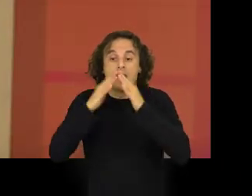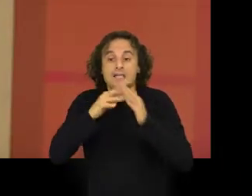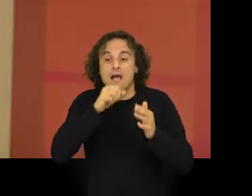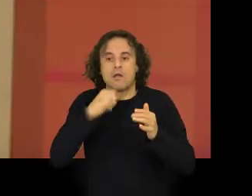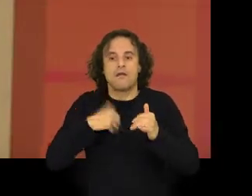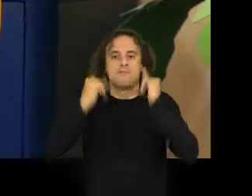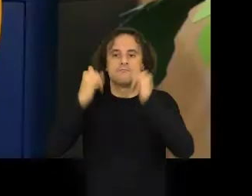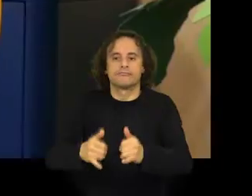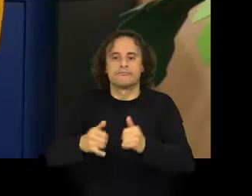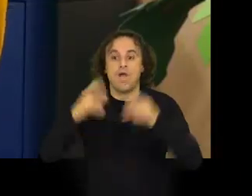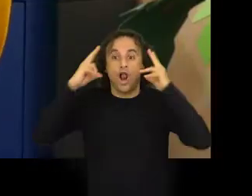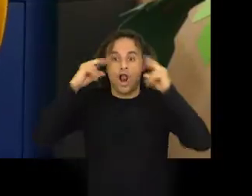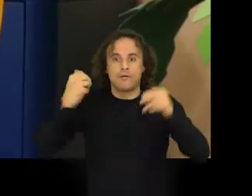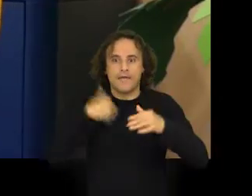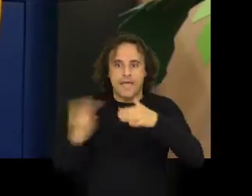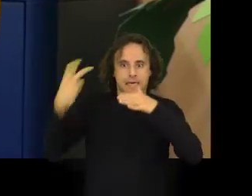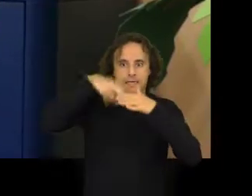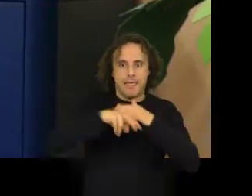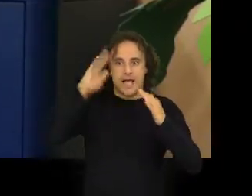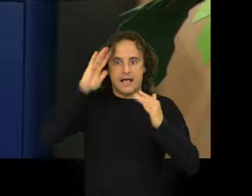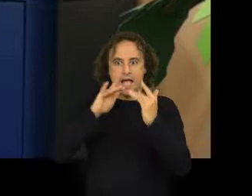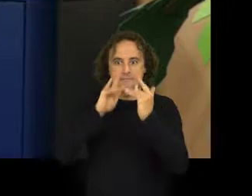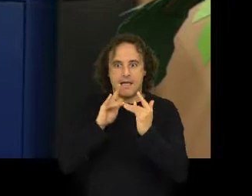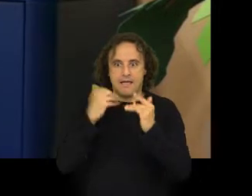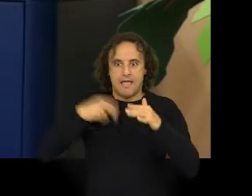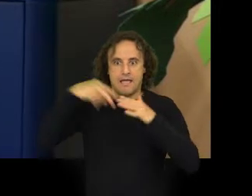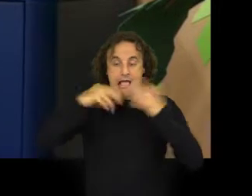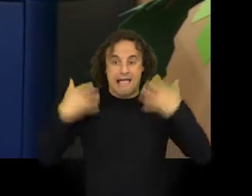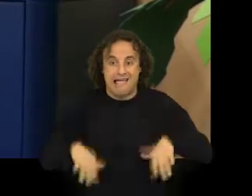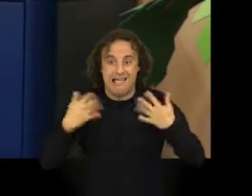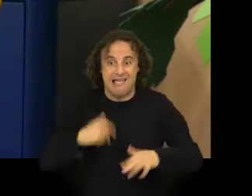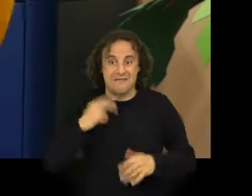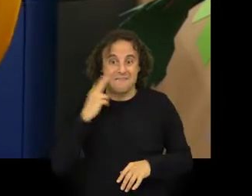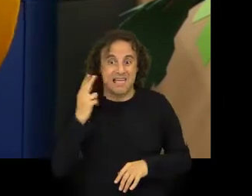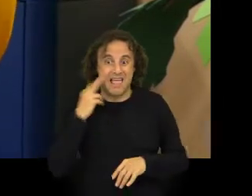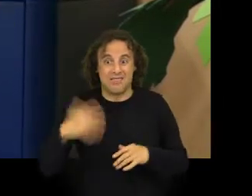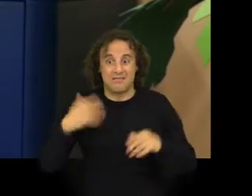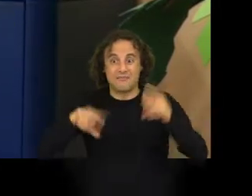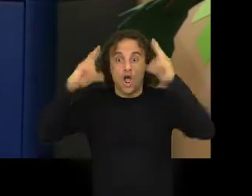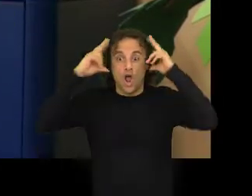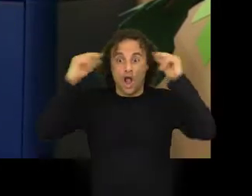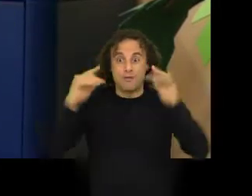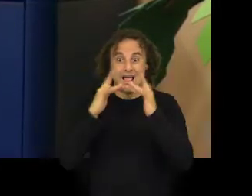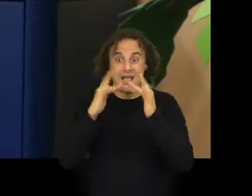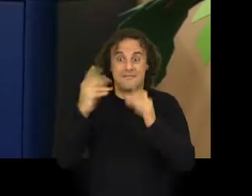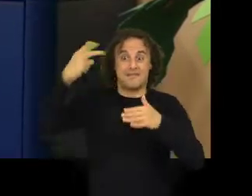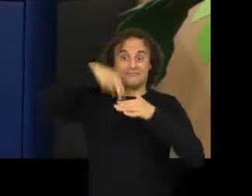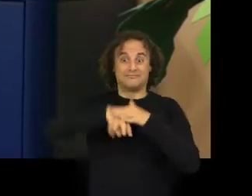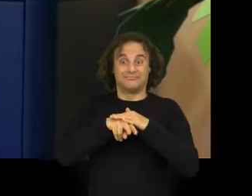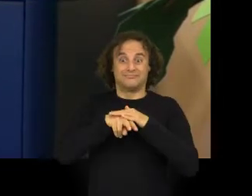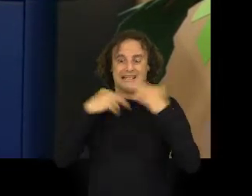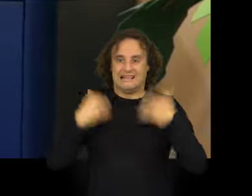súa aboa, o lobo xa estaba dentro, metido na cama. ¡Ay! ¡Qué medo! ¡O lobo metido na cama da